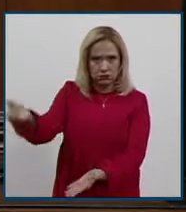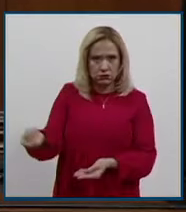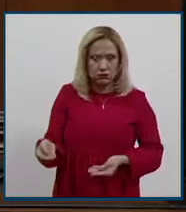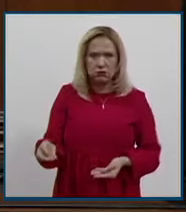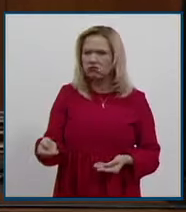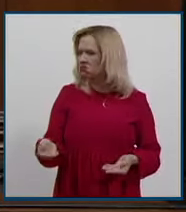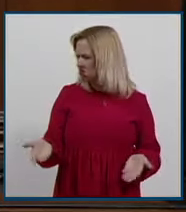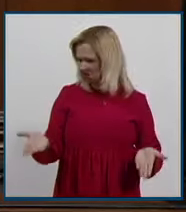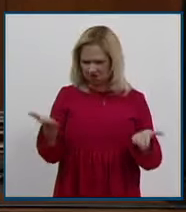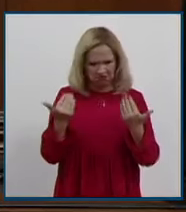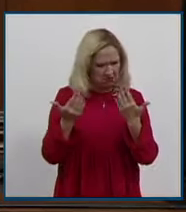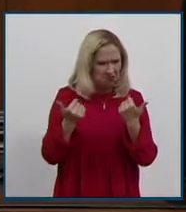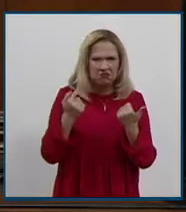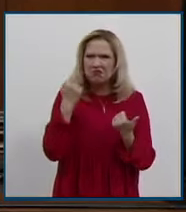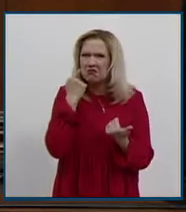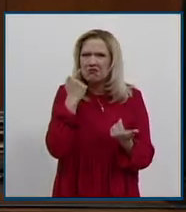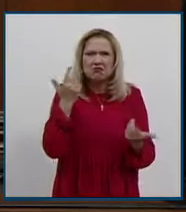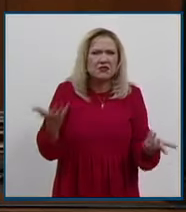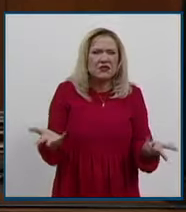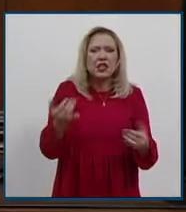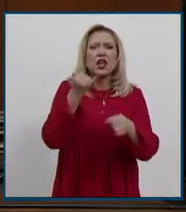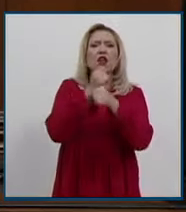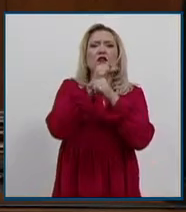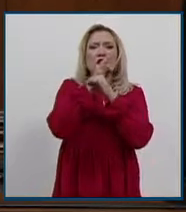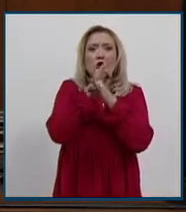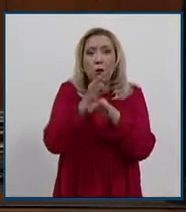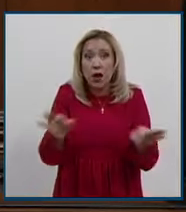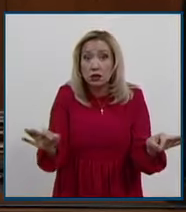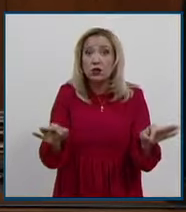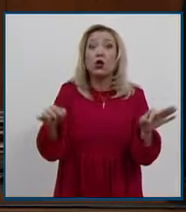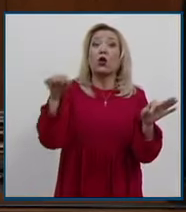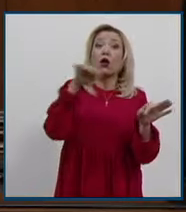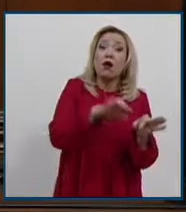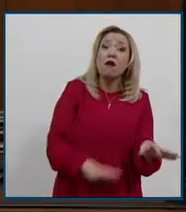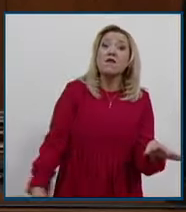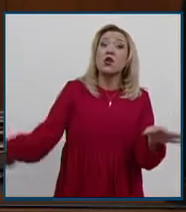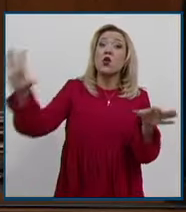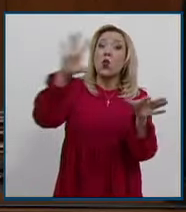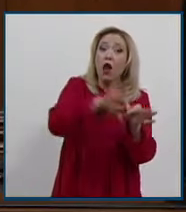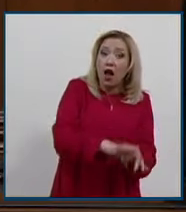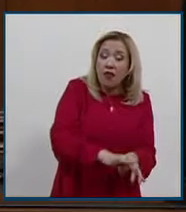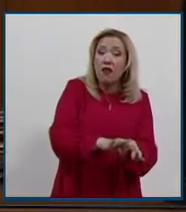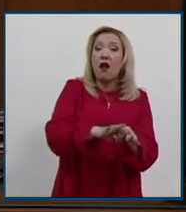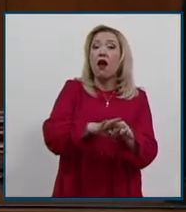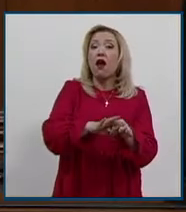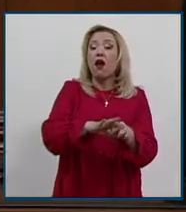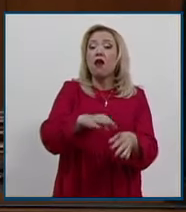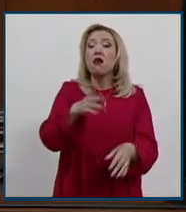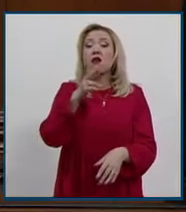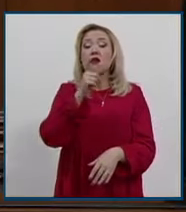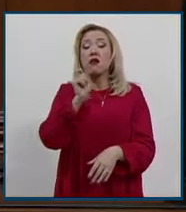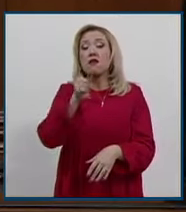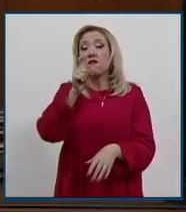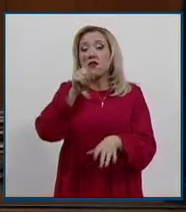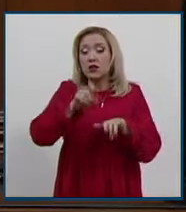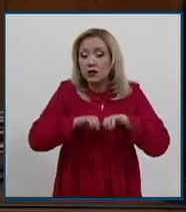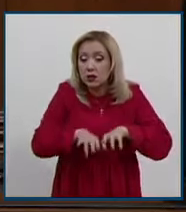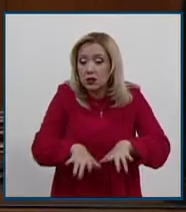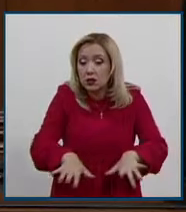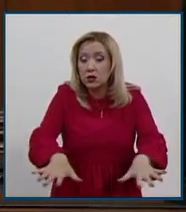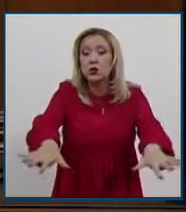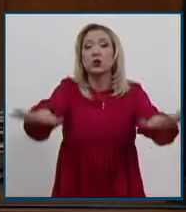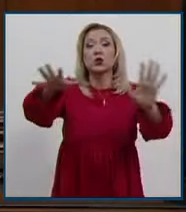los datos revelen información vinculada con la infraestructura hídrica o yacimientos